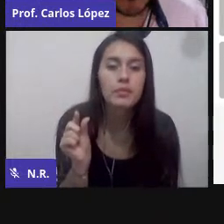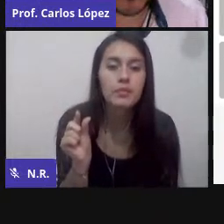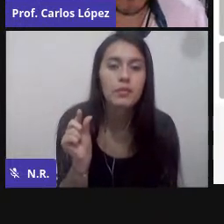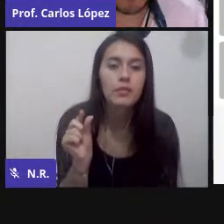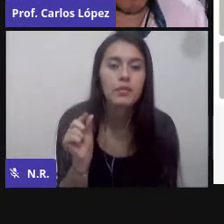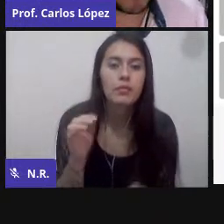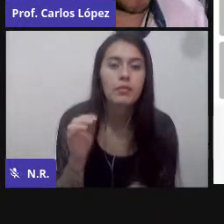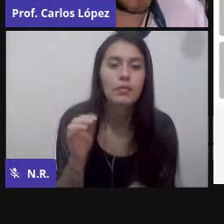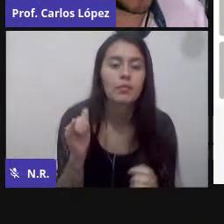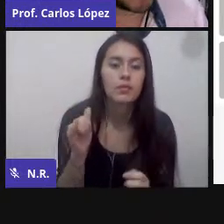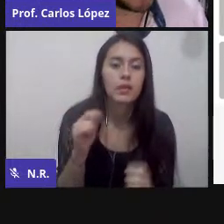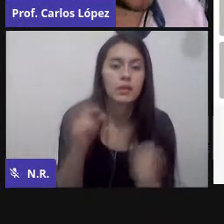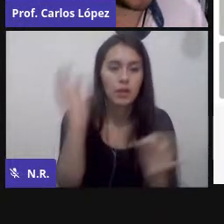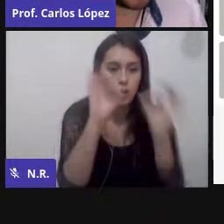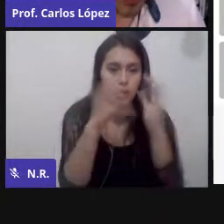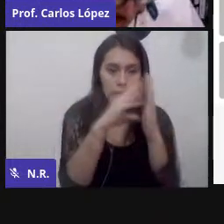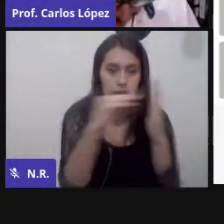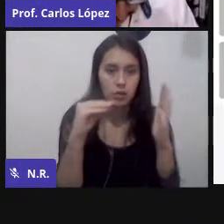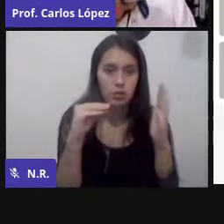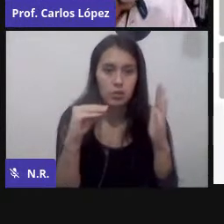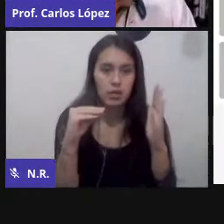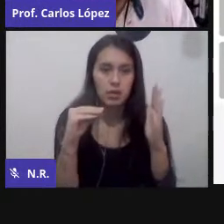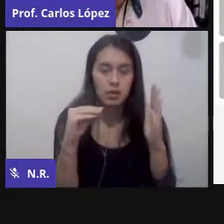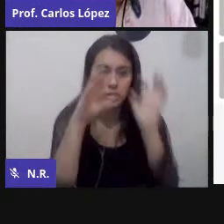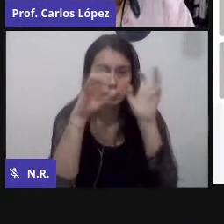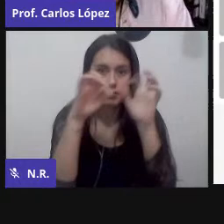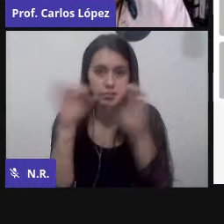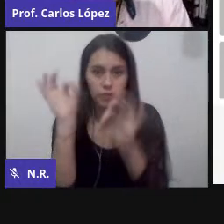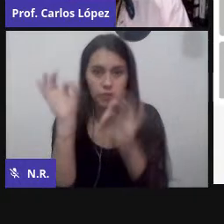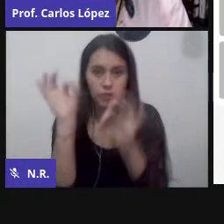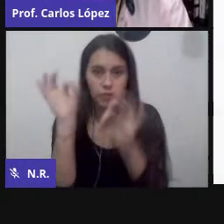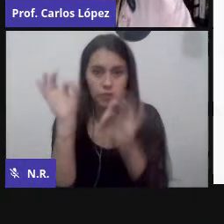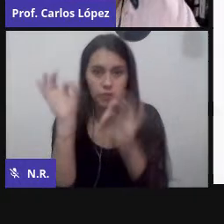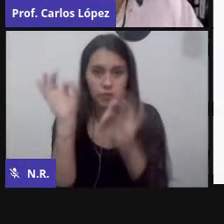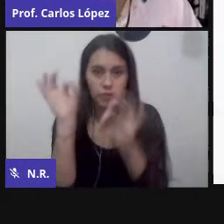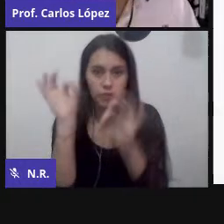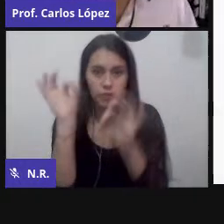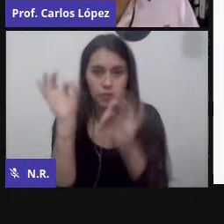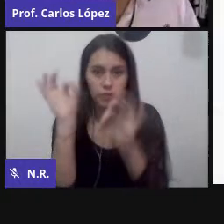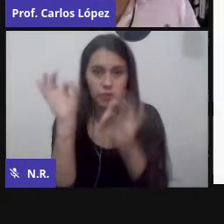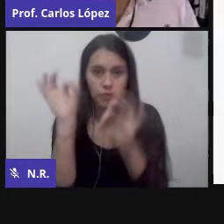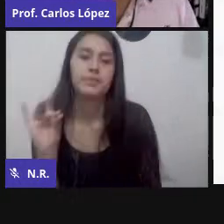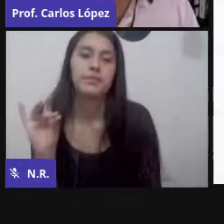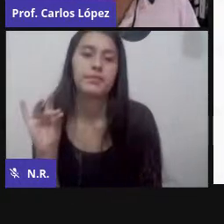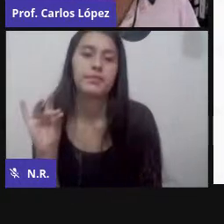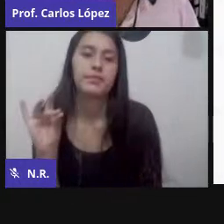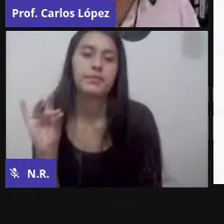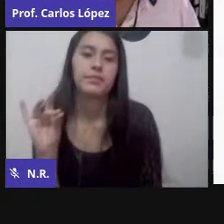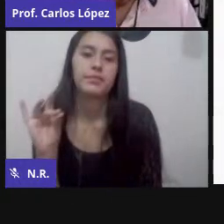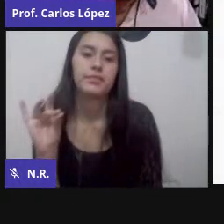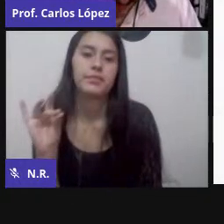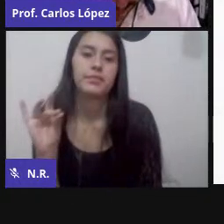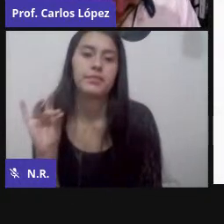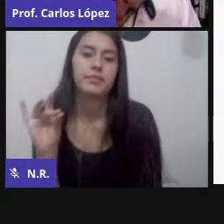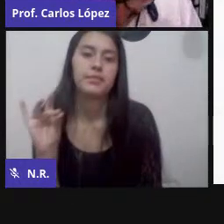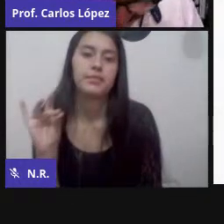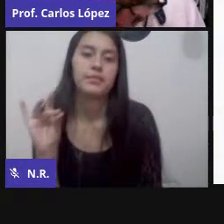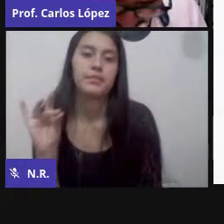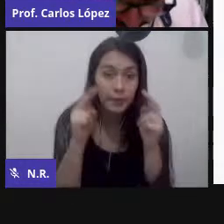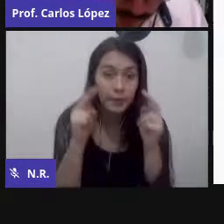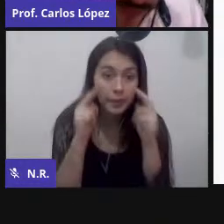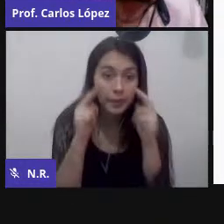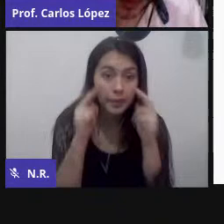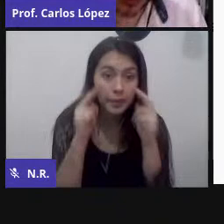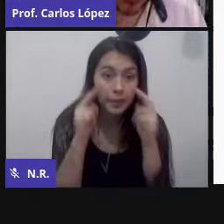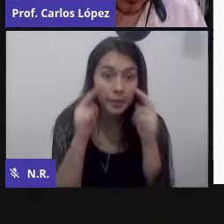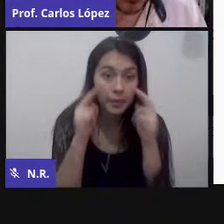Copiar. Aquí lo voy a poner. Control V. Espero que hayan... ¿Sí? Ahí ustedes están viendo el canal